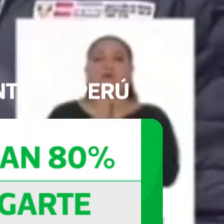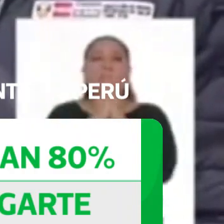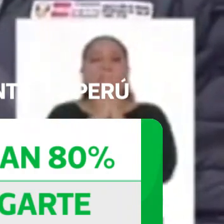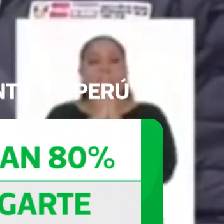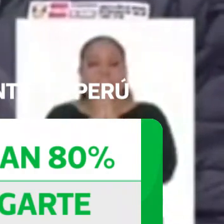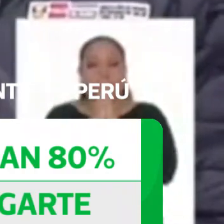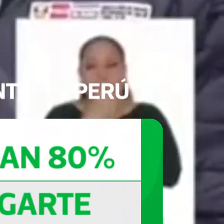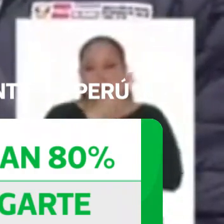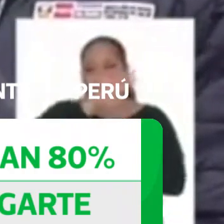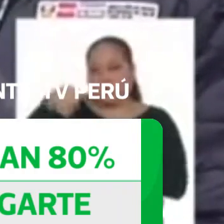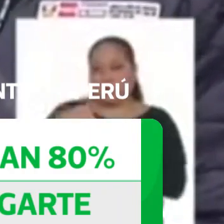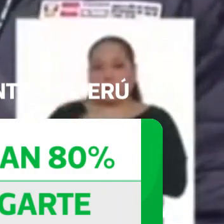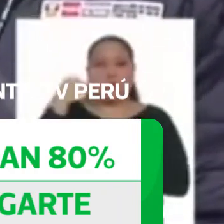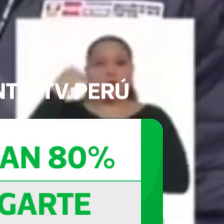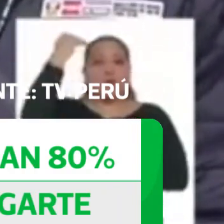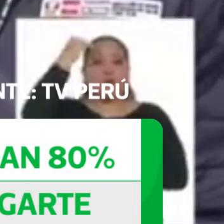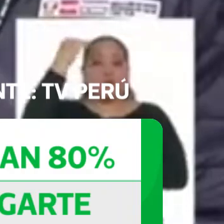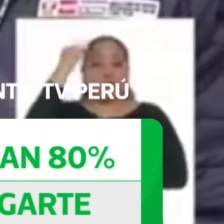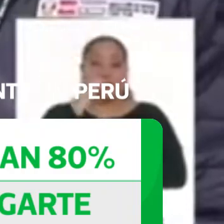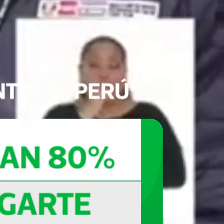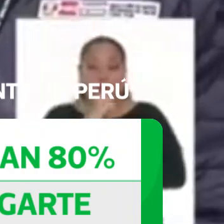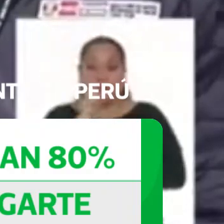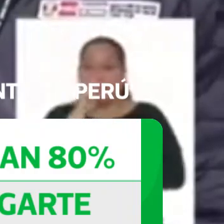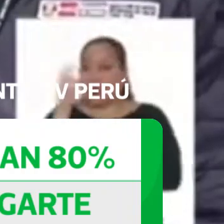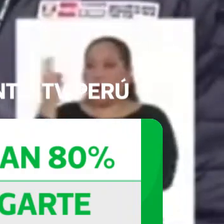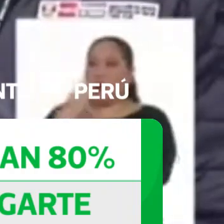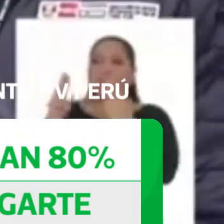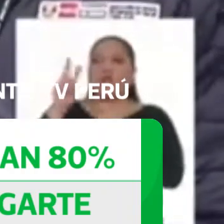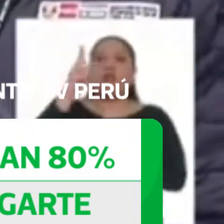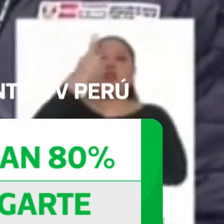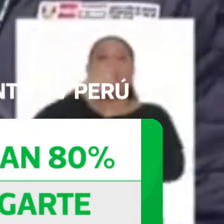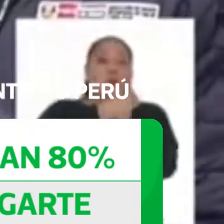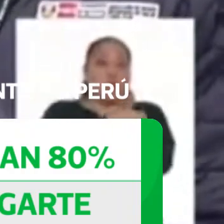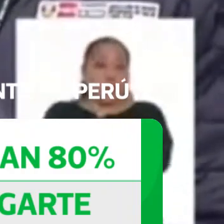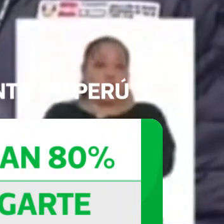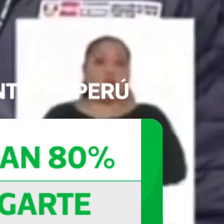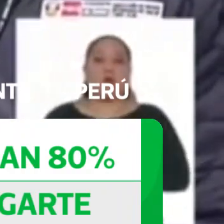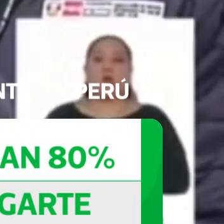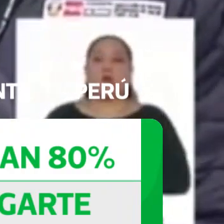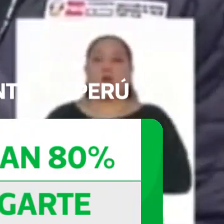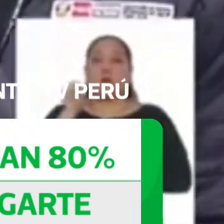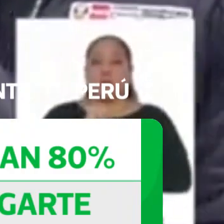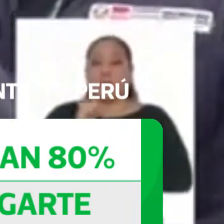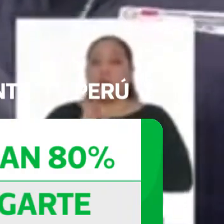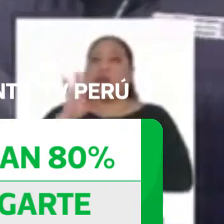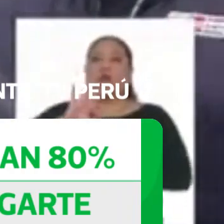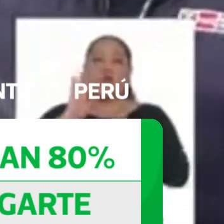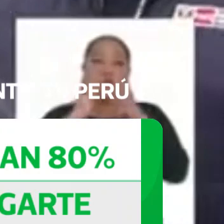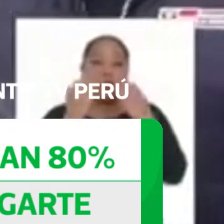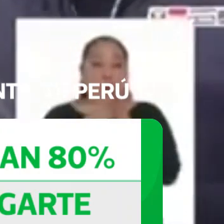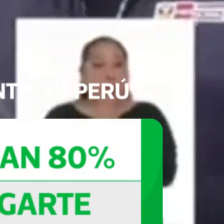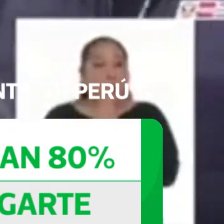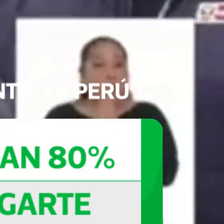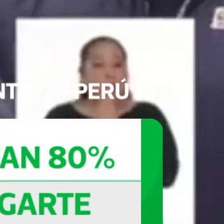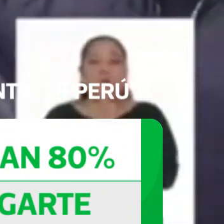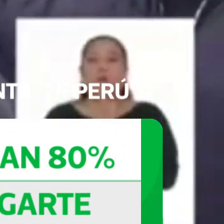invocamos a todos los adultos mayores que no han regresado por su segunda dosis y particularmente a los familiares, para